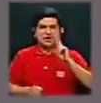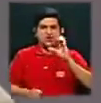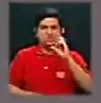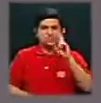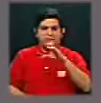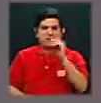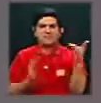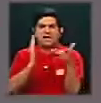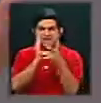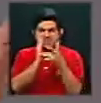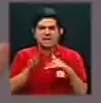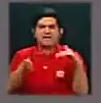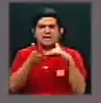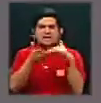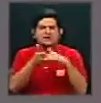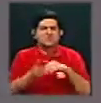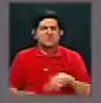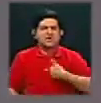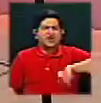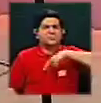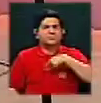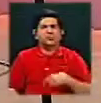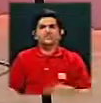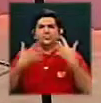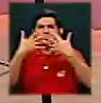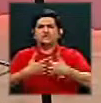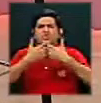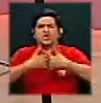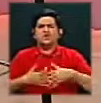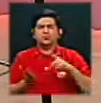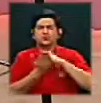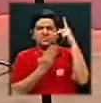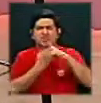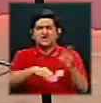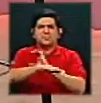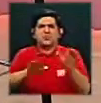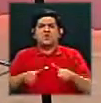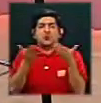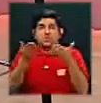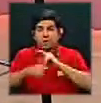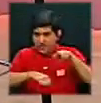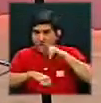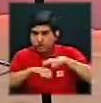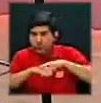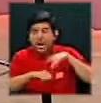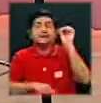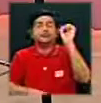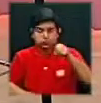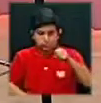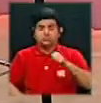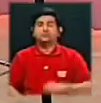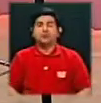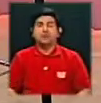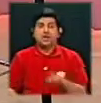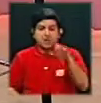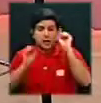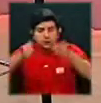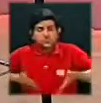Tecnológico, estudiar cómo podemos desarrollar una industria del software a partir de nacional, nacional y que